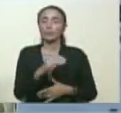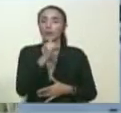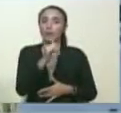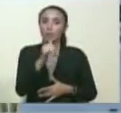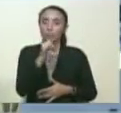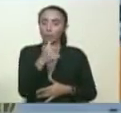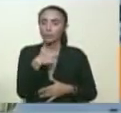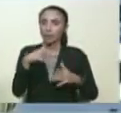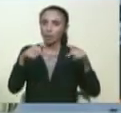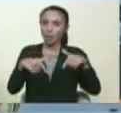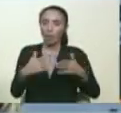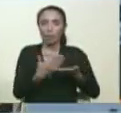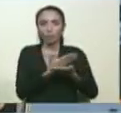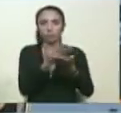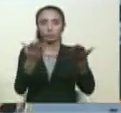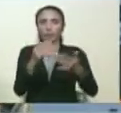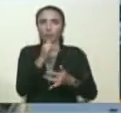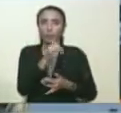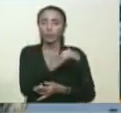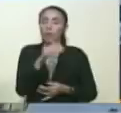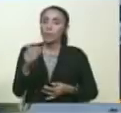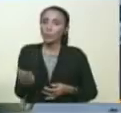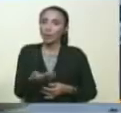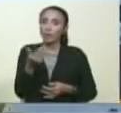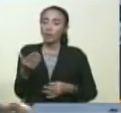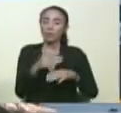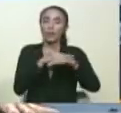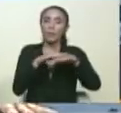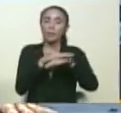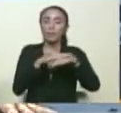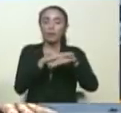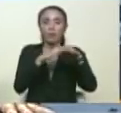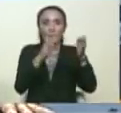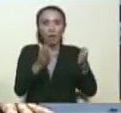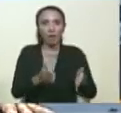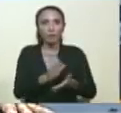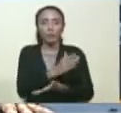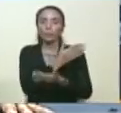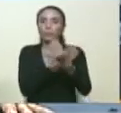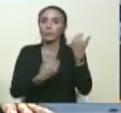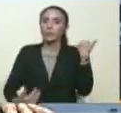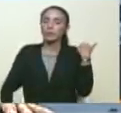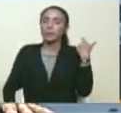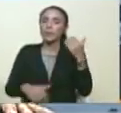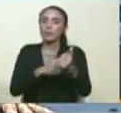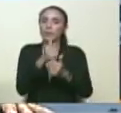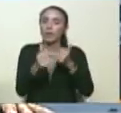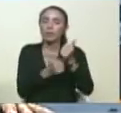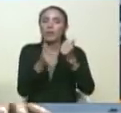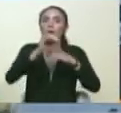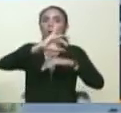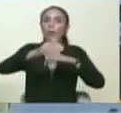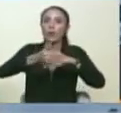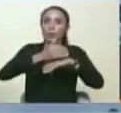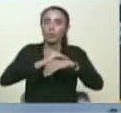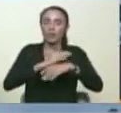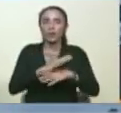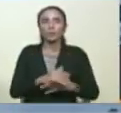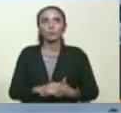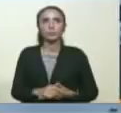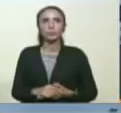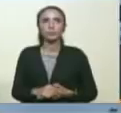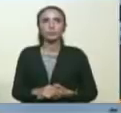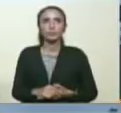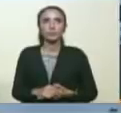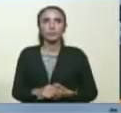hecho, todo esto es importante, el ministro vicepresidente Jorge Rodríguez, a pesar del